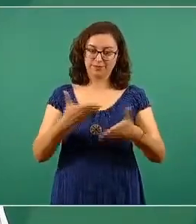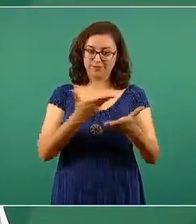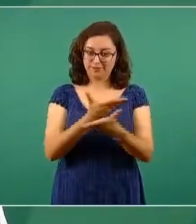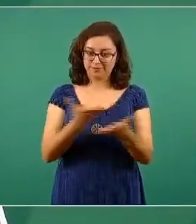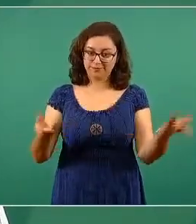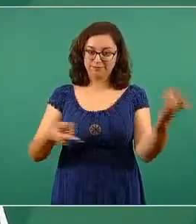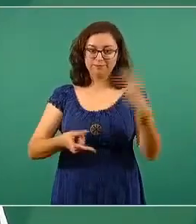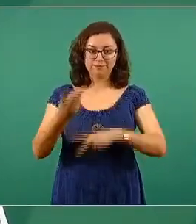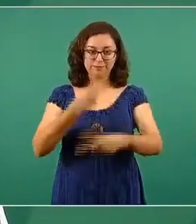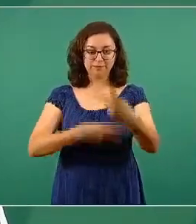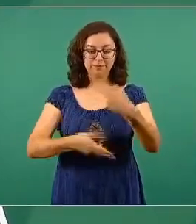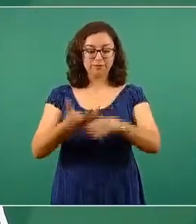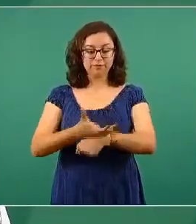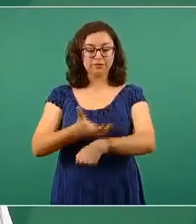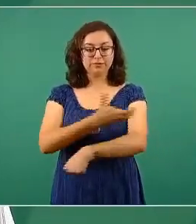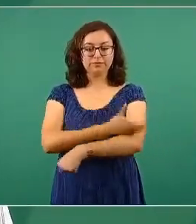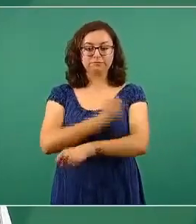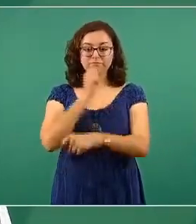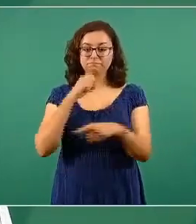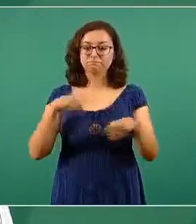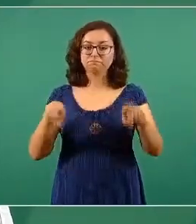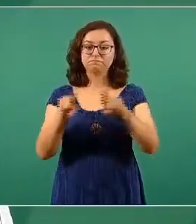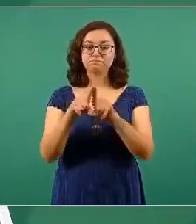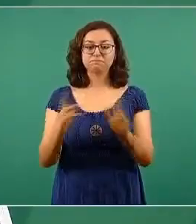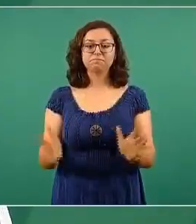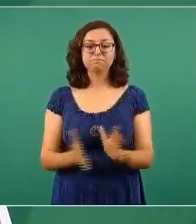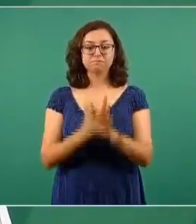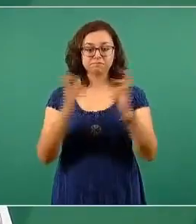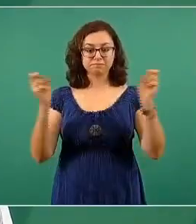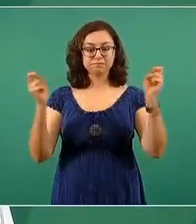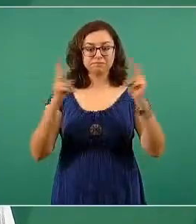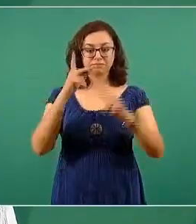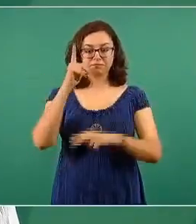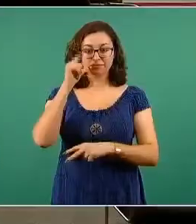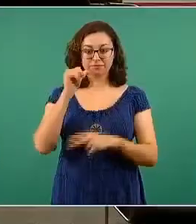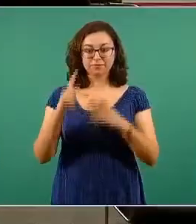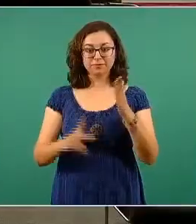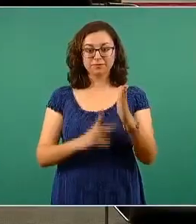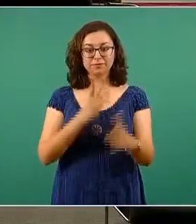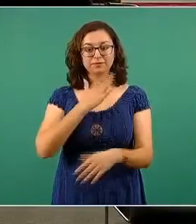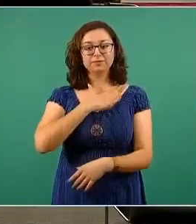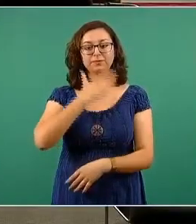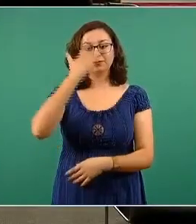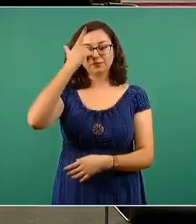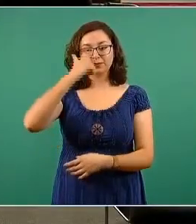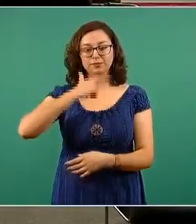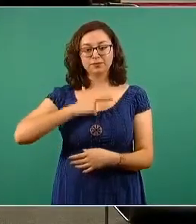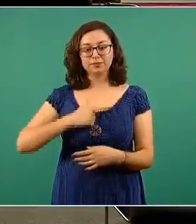personal y por la participación también. Esperemos poder vernos mañana nuevamente. Muy buenas noches.